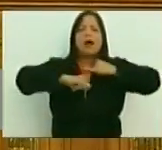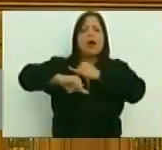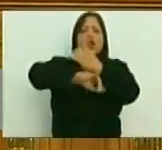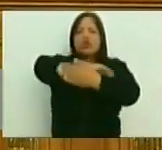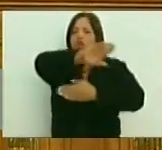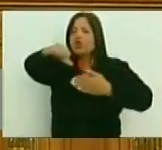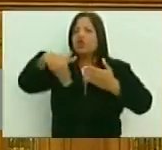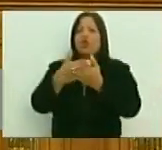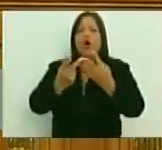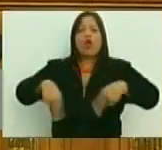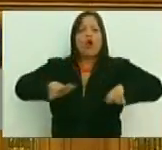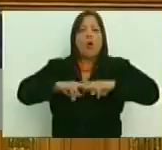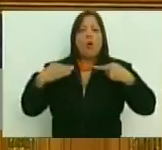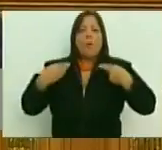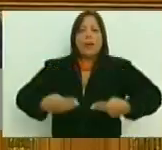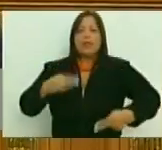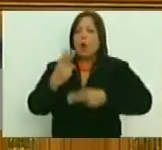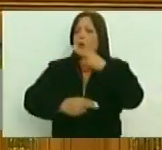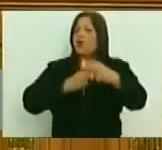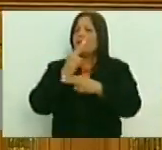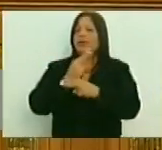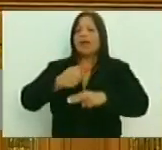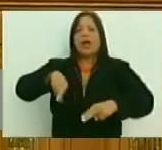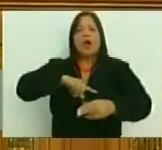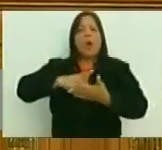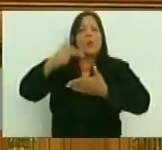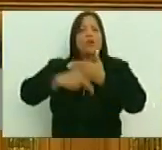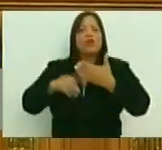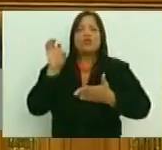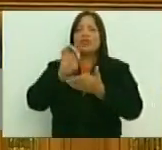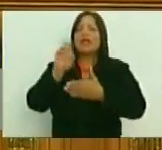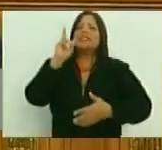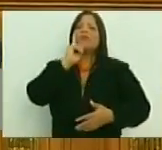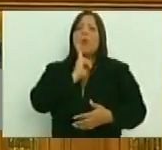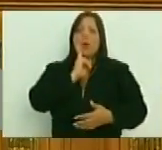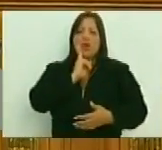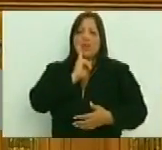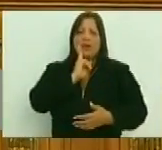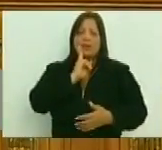de los valores humanistas y universales que soportan el proyecto nacional Simón Bolívar.